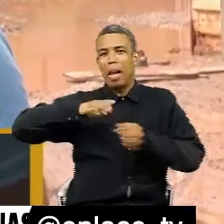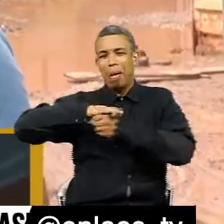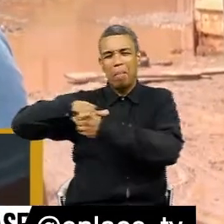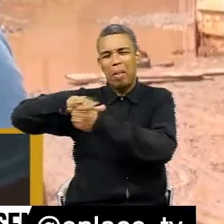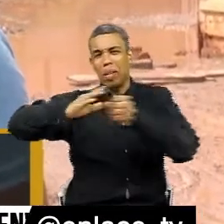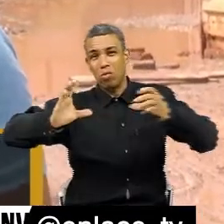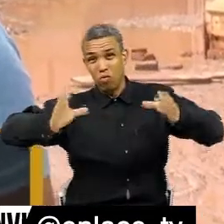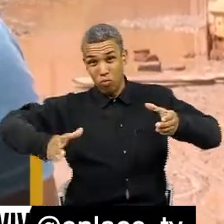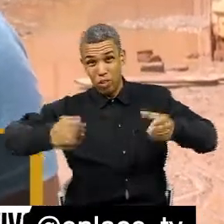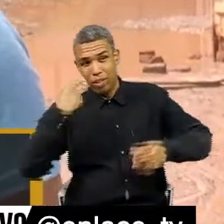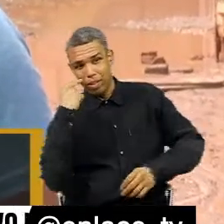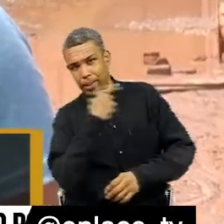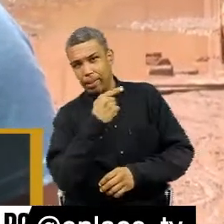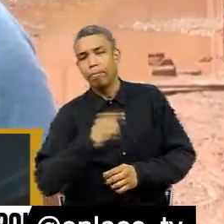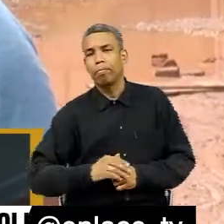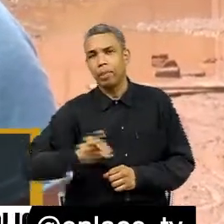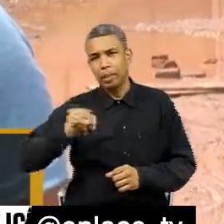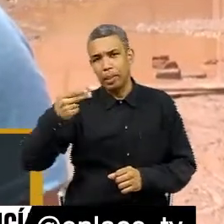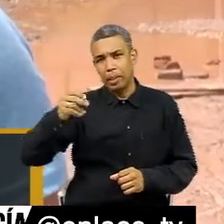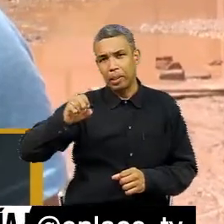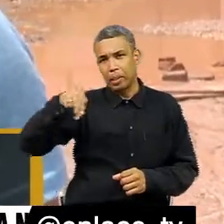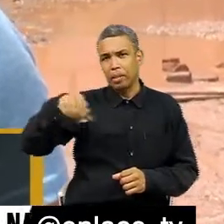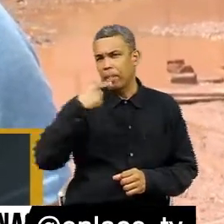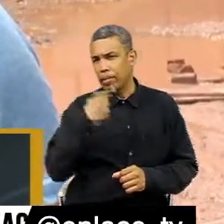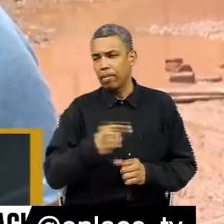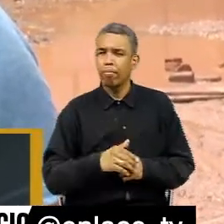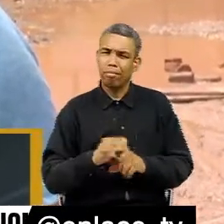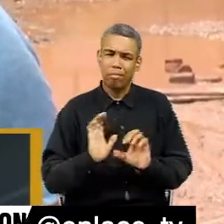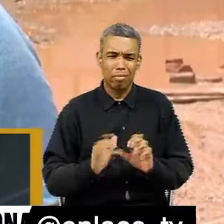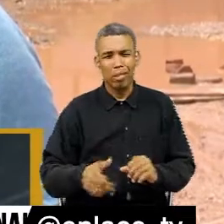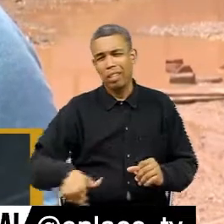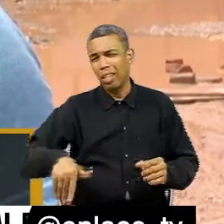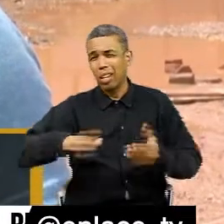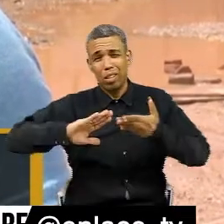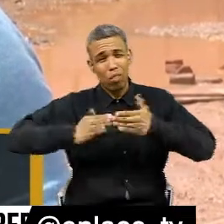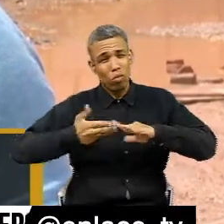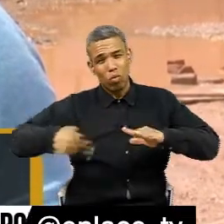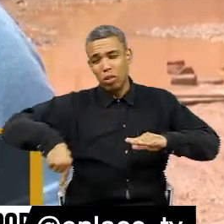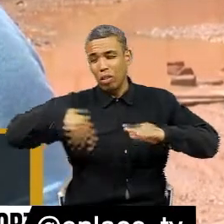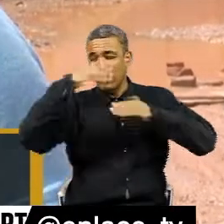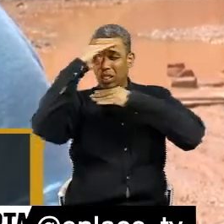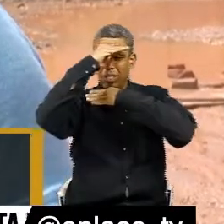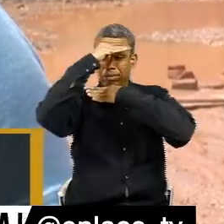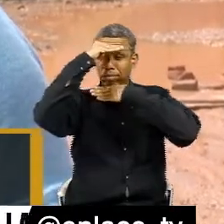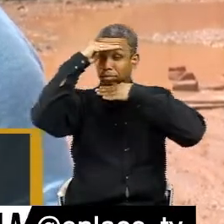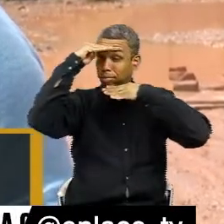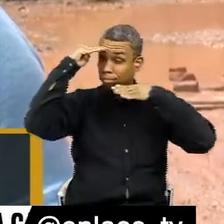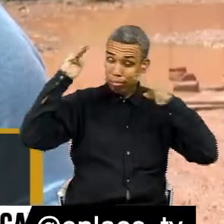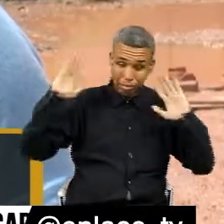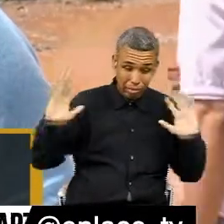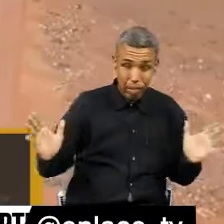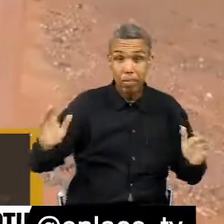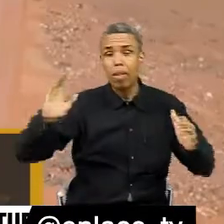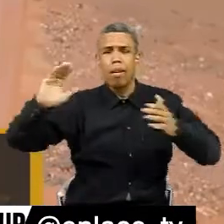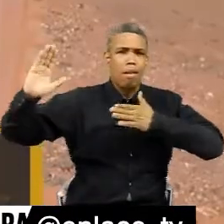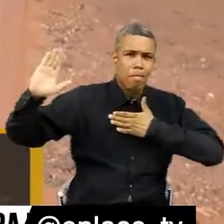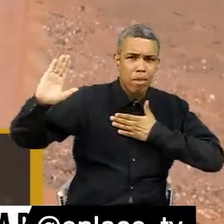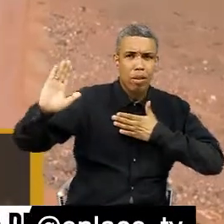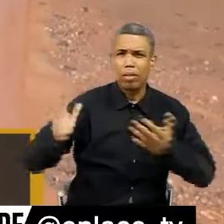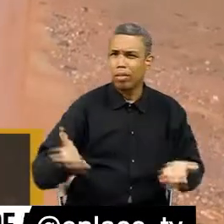que pedimos un llamado. La comunidad ya está cansada de las falsas promesas de la administración. Queremos